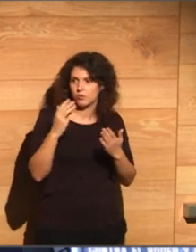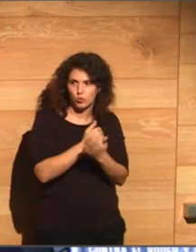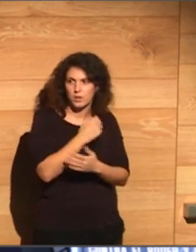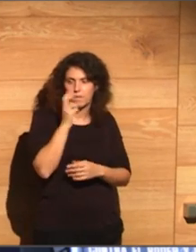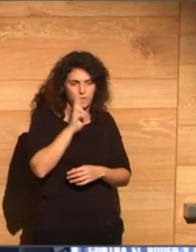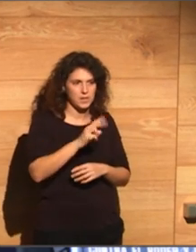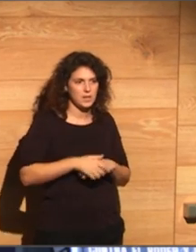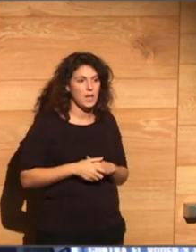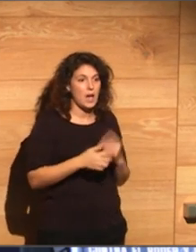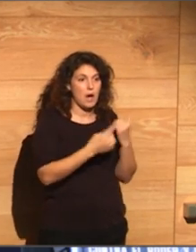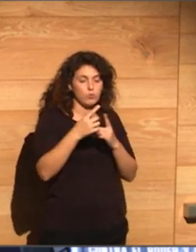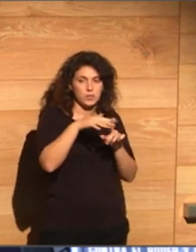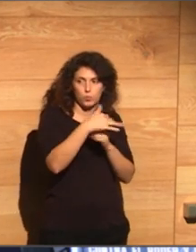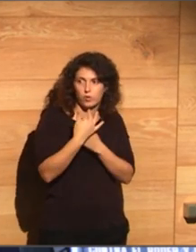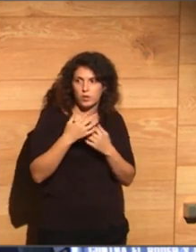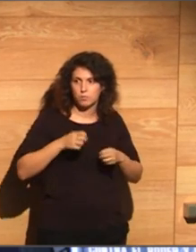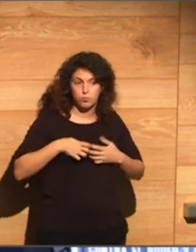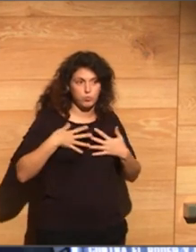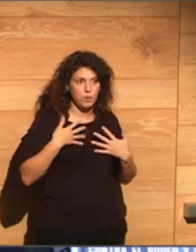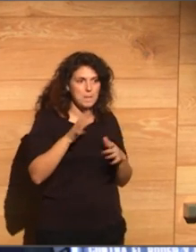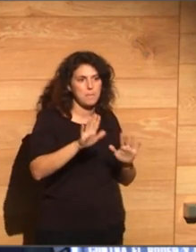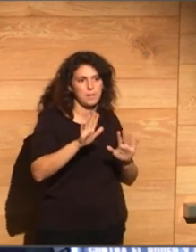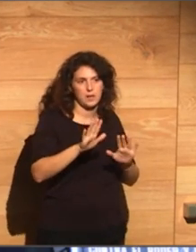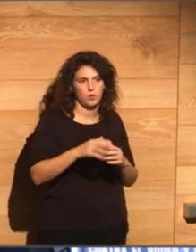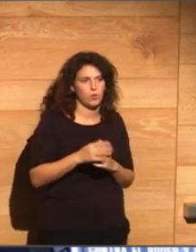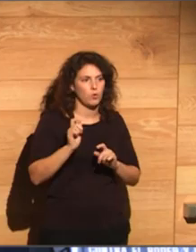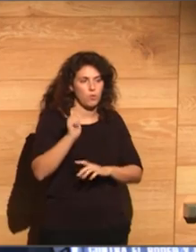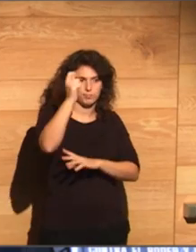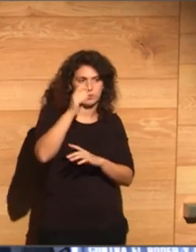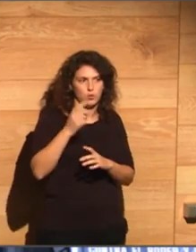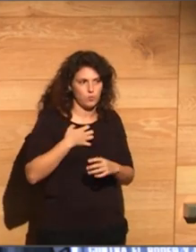como siempre momentos muy inspirados, pero no llega tan arriba. A los